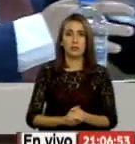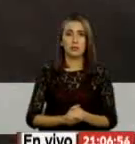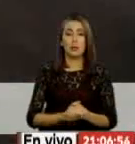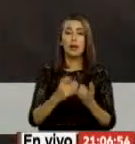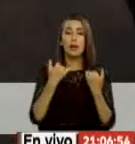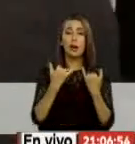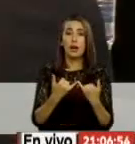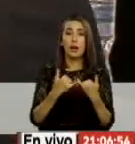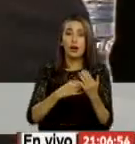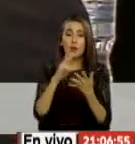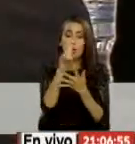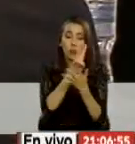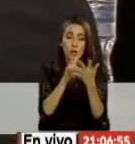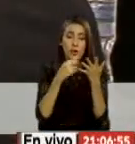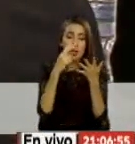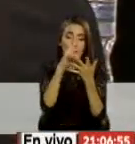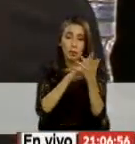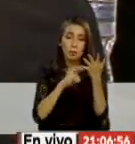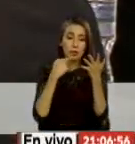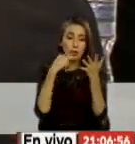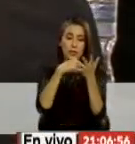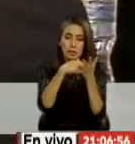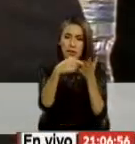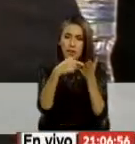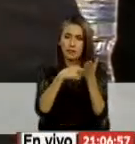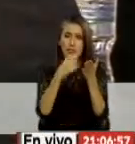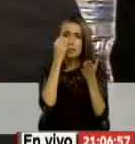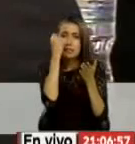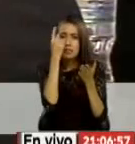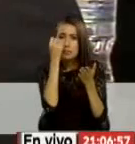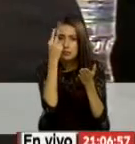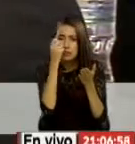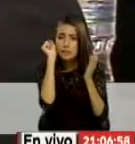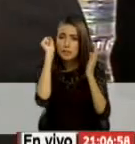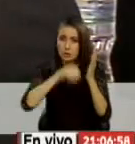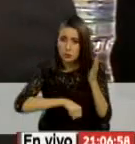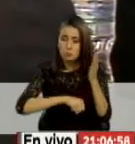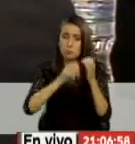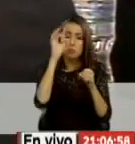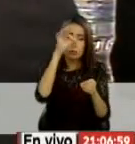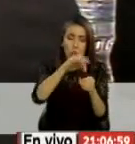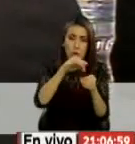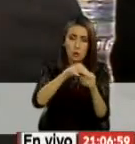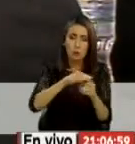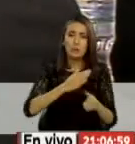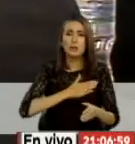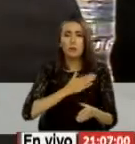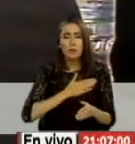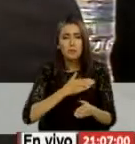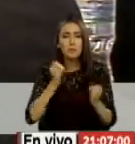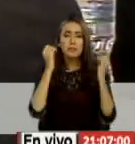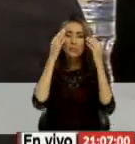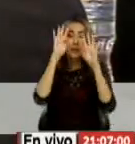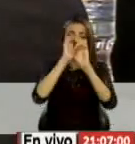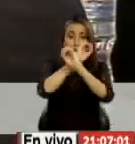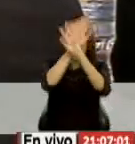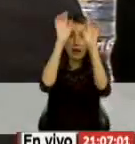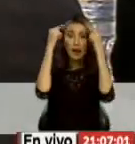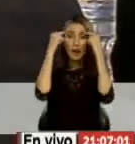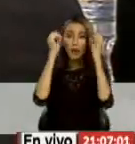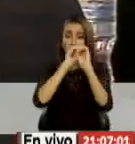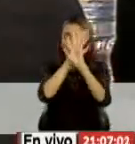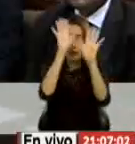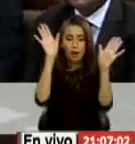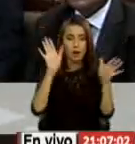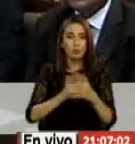que el elector no vea viciado su consentimiento y pueda acudir a las urnas con pleno conocimiento de lo que va a aprobar o de lo que va